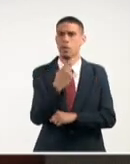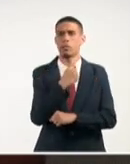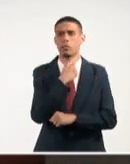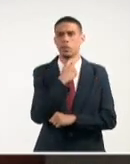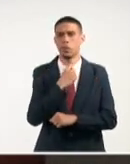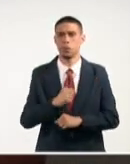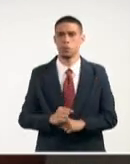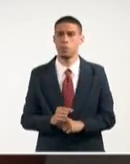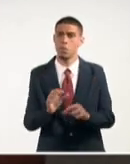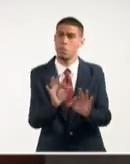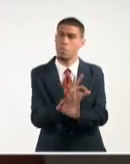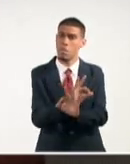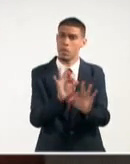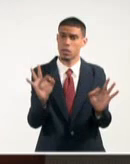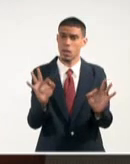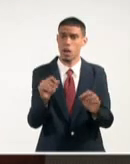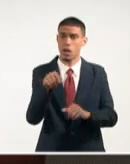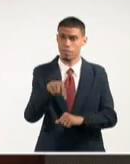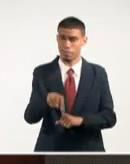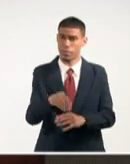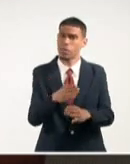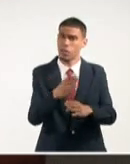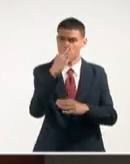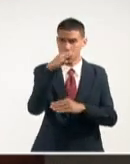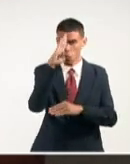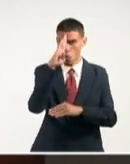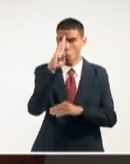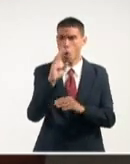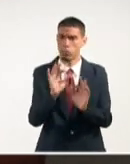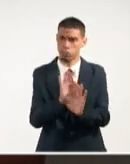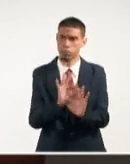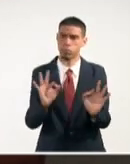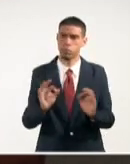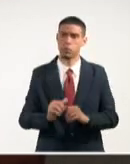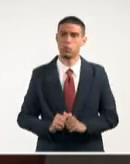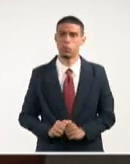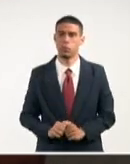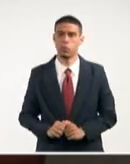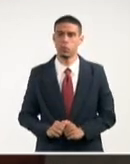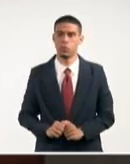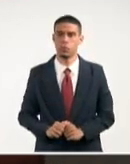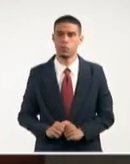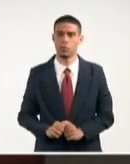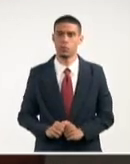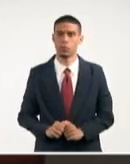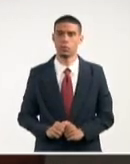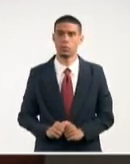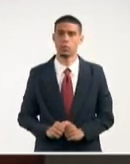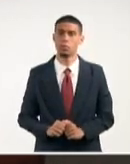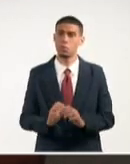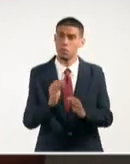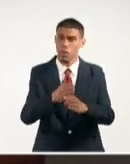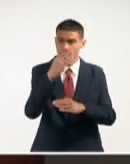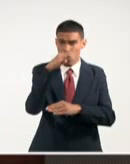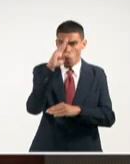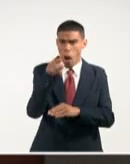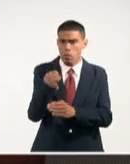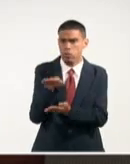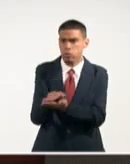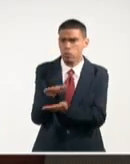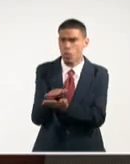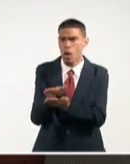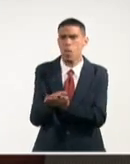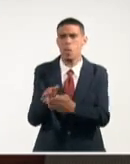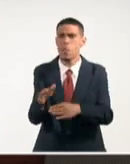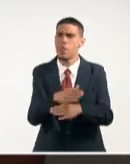especialmente aquí en la heroica ciudad de Santiago de Cuba, que atesora sus